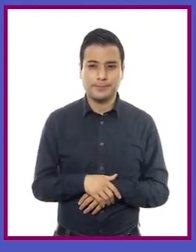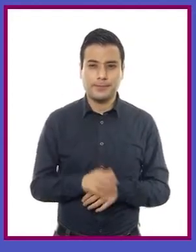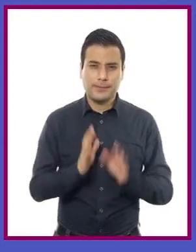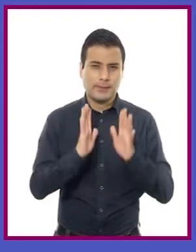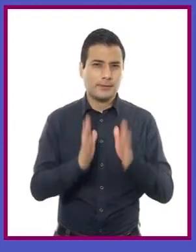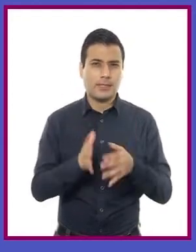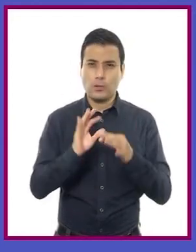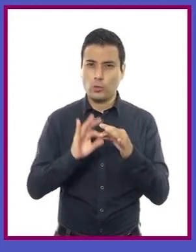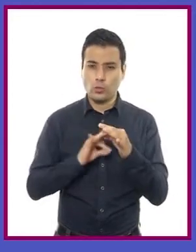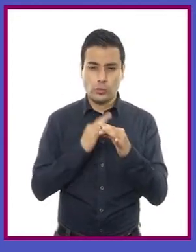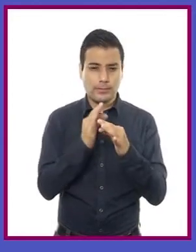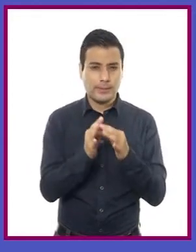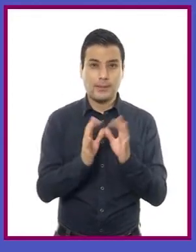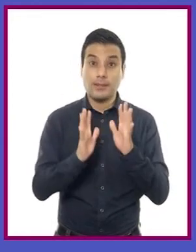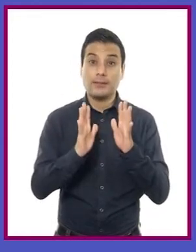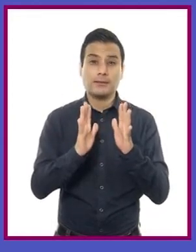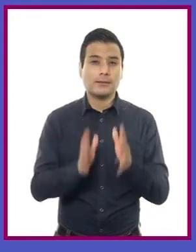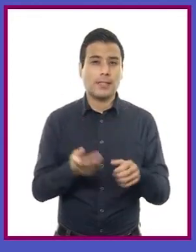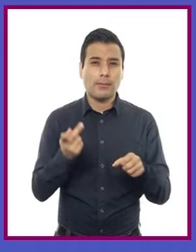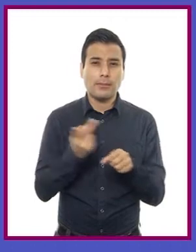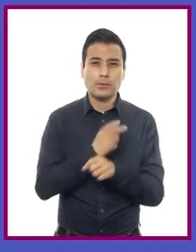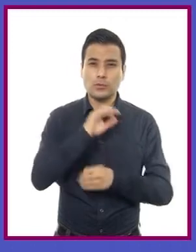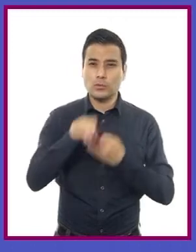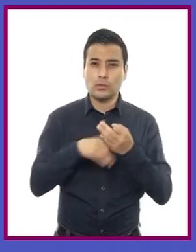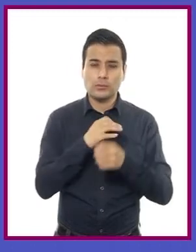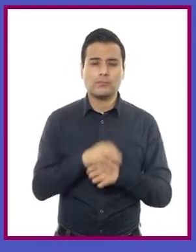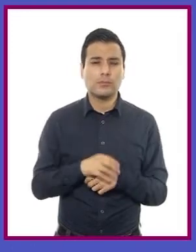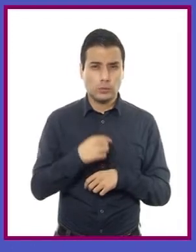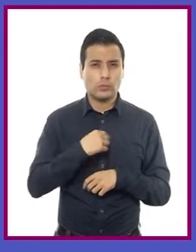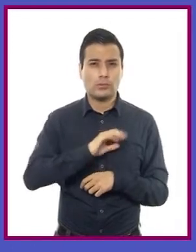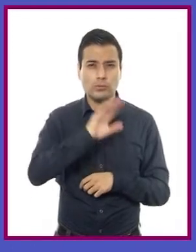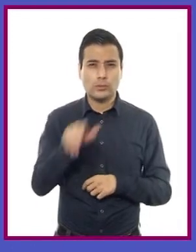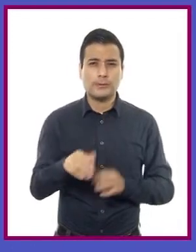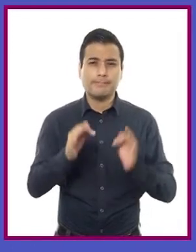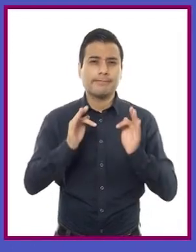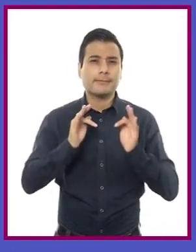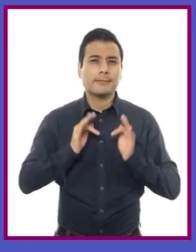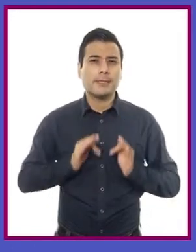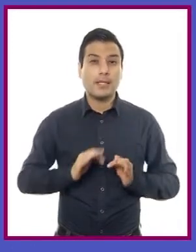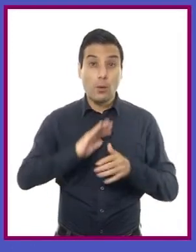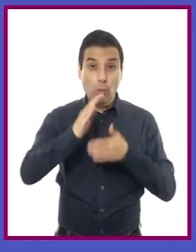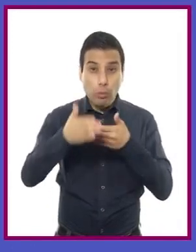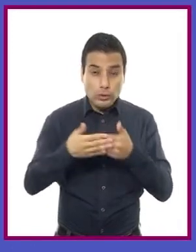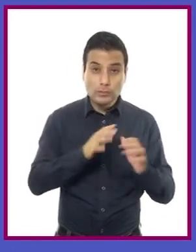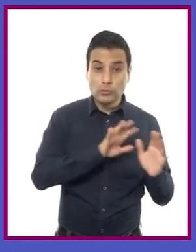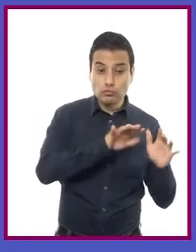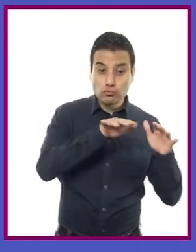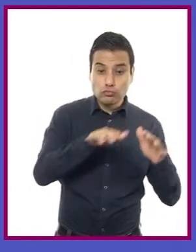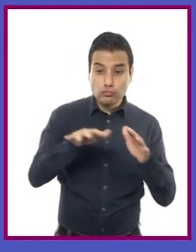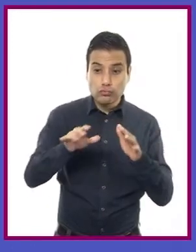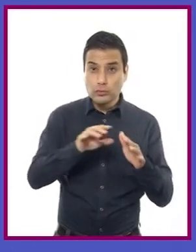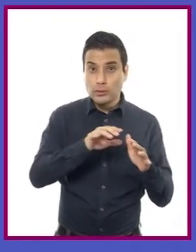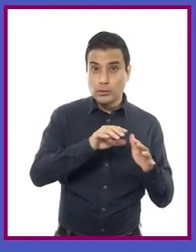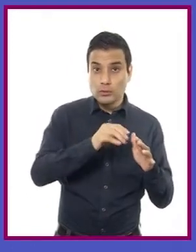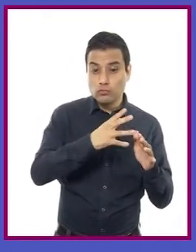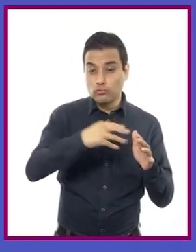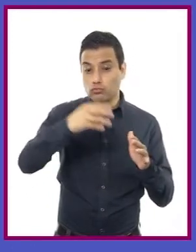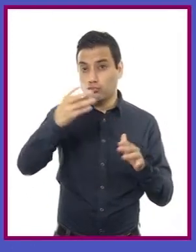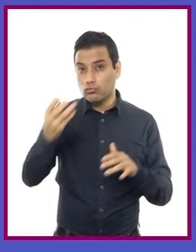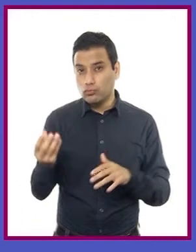cumplí, ya ha pasado todo. Puedo morir tranquila en la arena, donde me arrojarán las olas que no